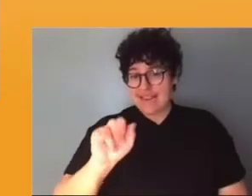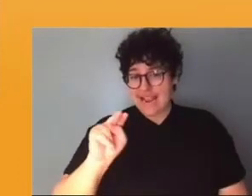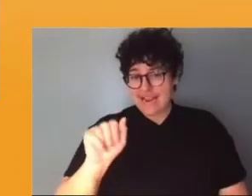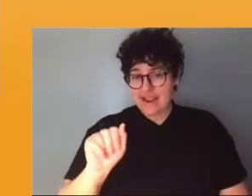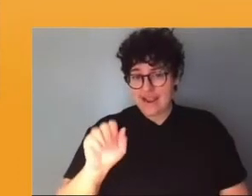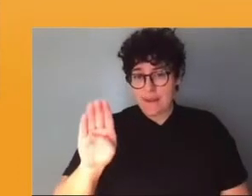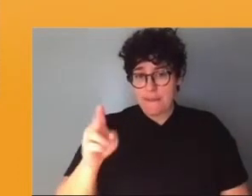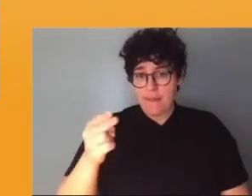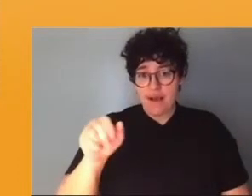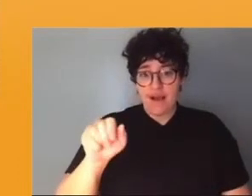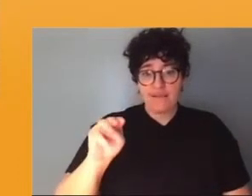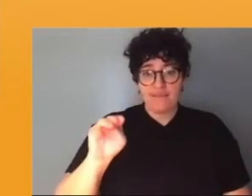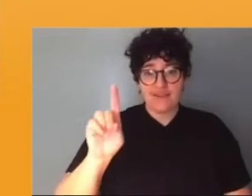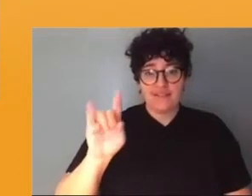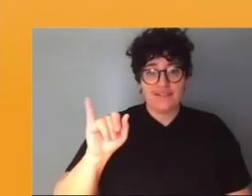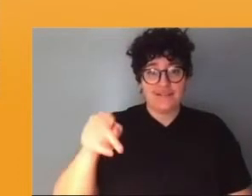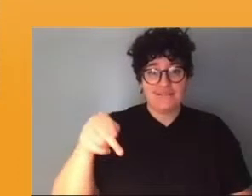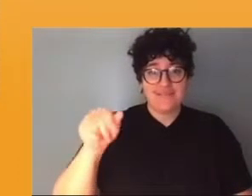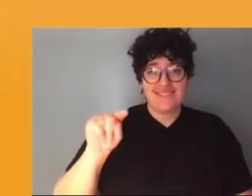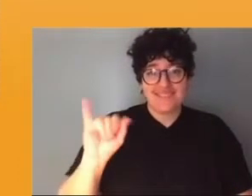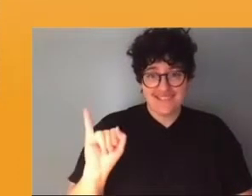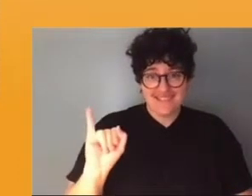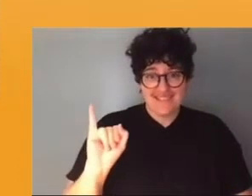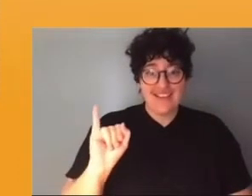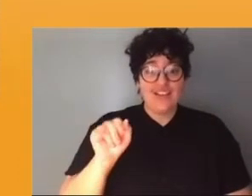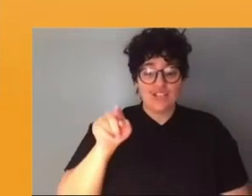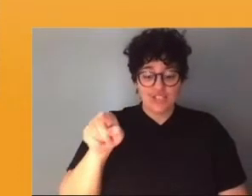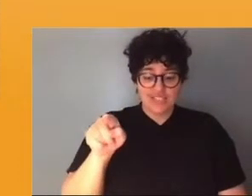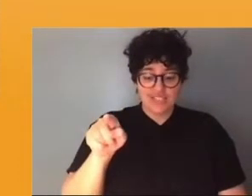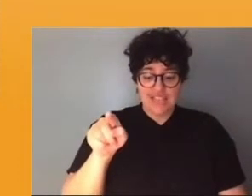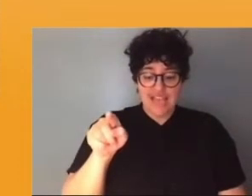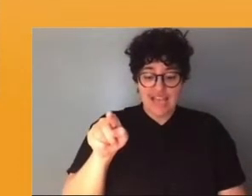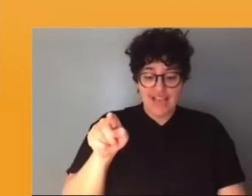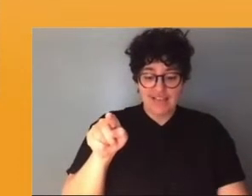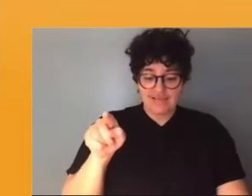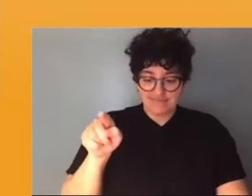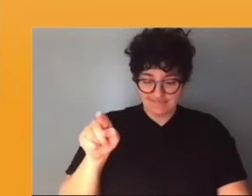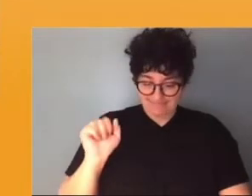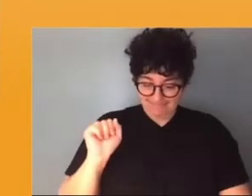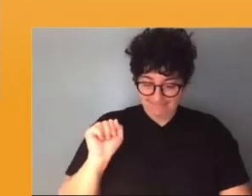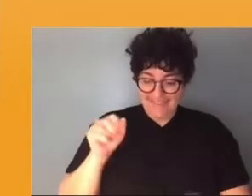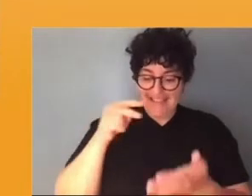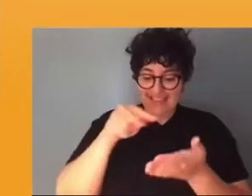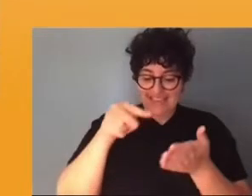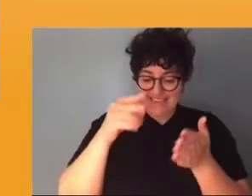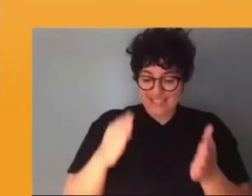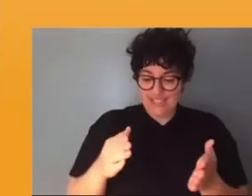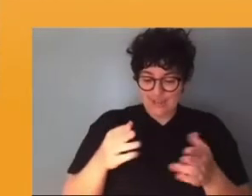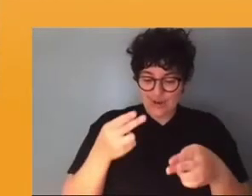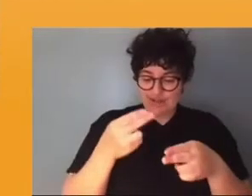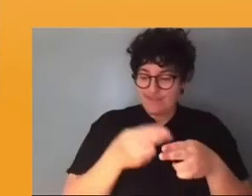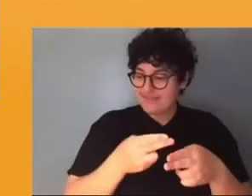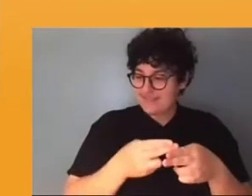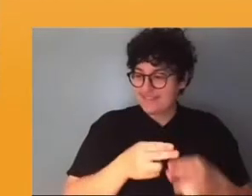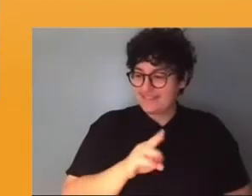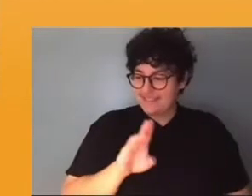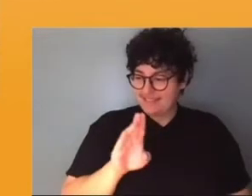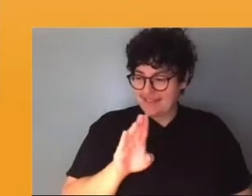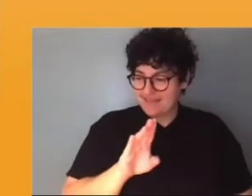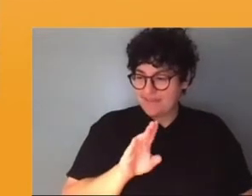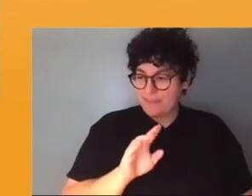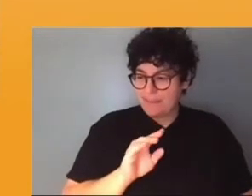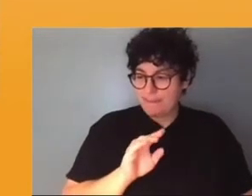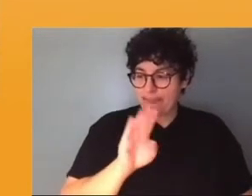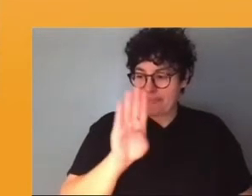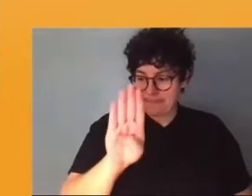fundadora de dos organizaciones sin fines de lucro, Calactividad, una que une bailadores en toda Arizona. Vamos a hablar